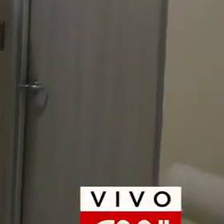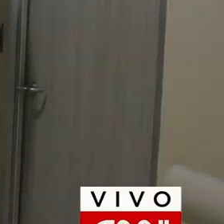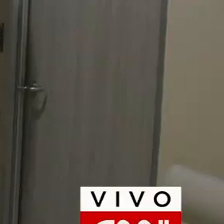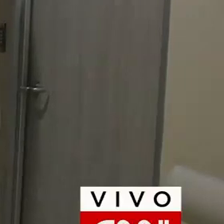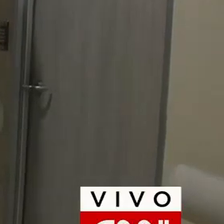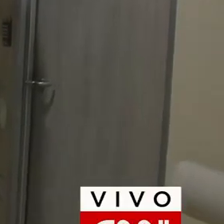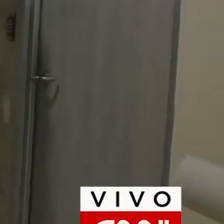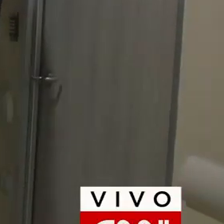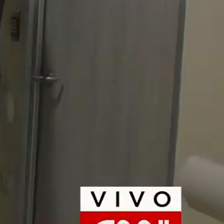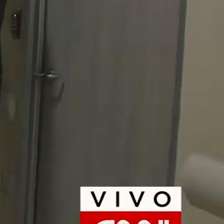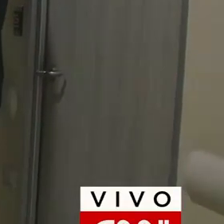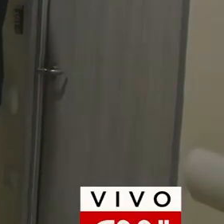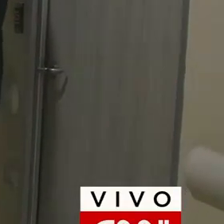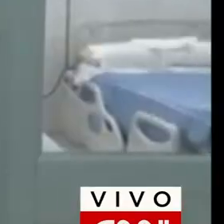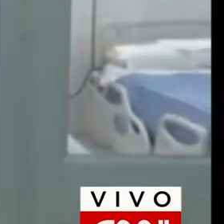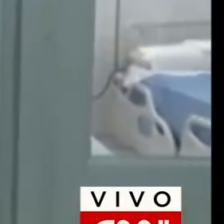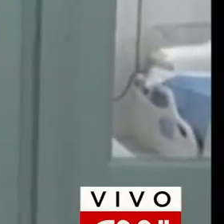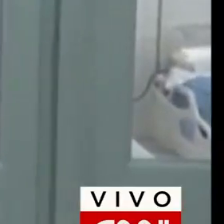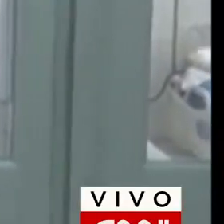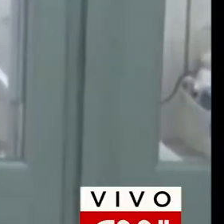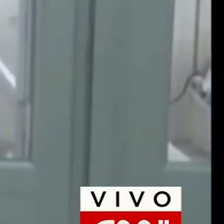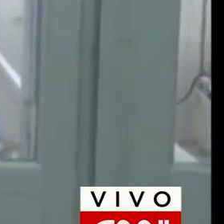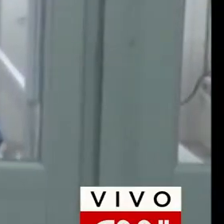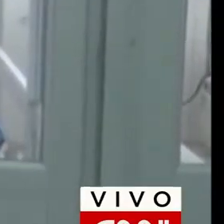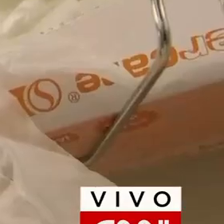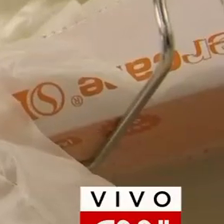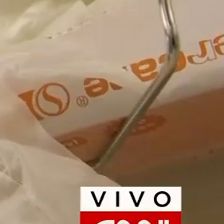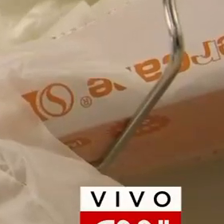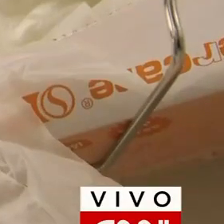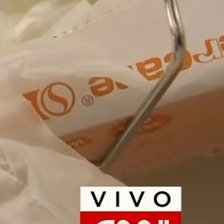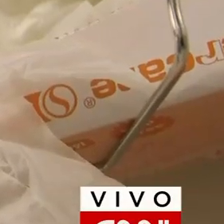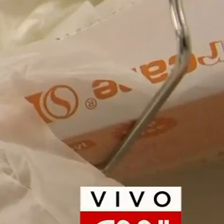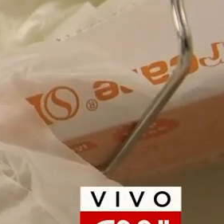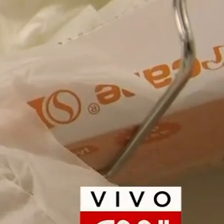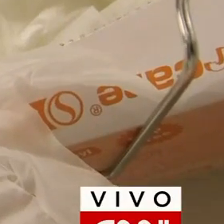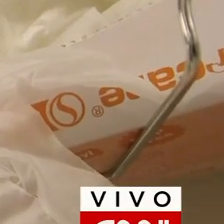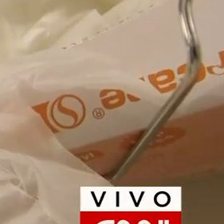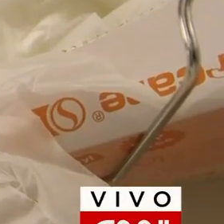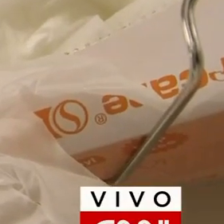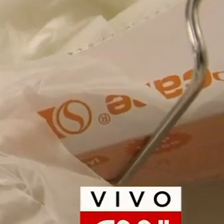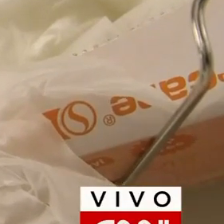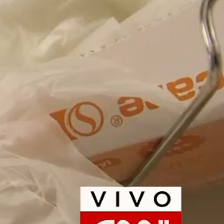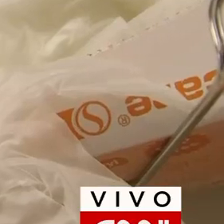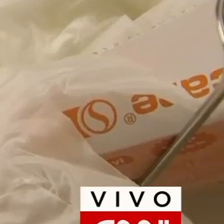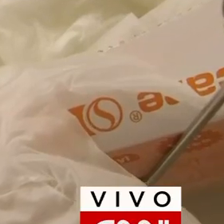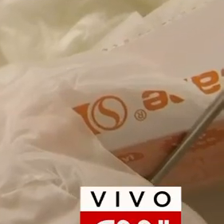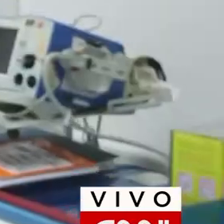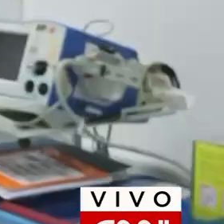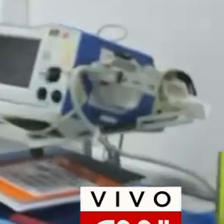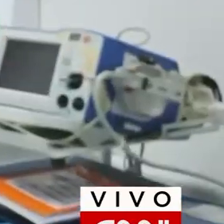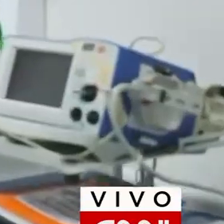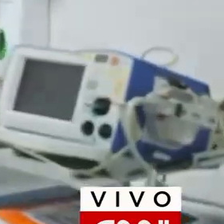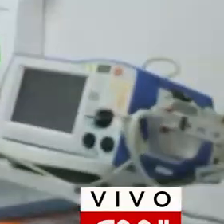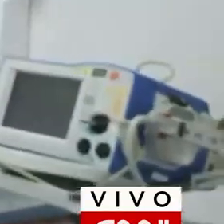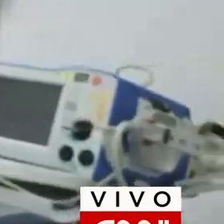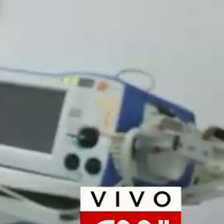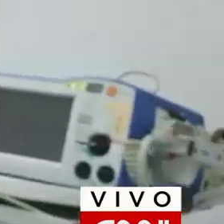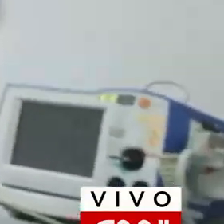está bordeando los 150.000, y además las camas UCI, que eso es lo que viene generando preocupación durante las últimas semanas, que hay una alta